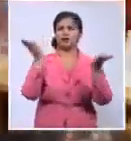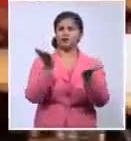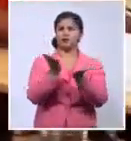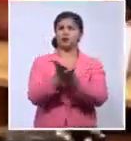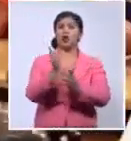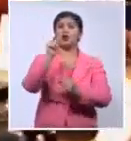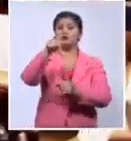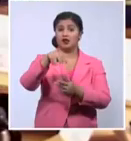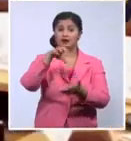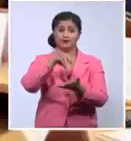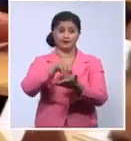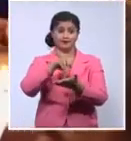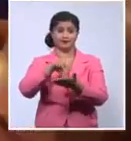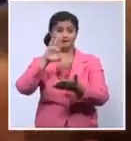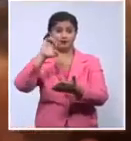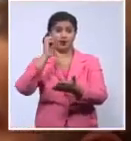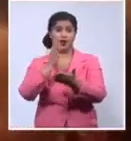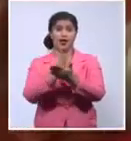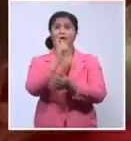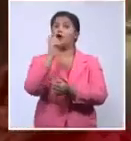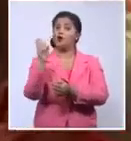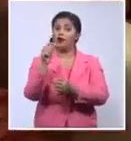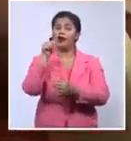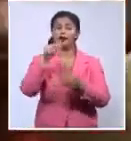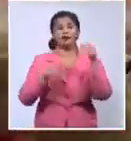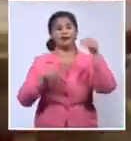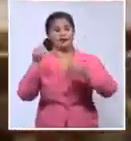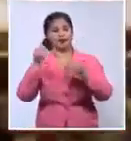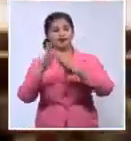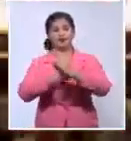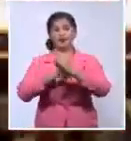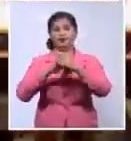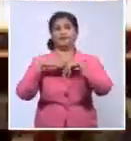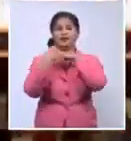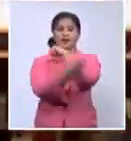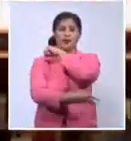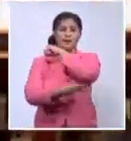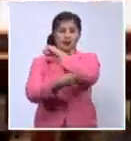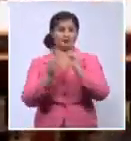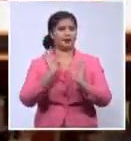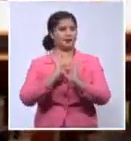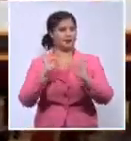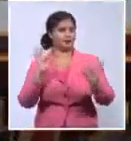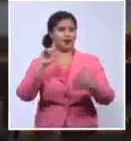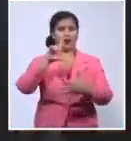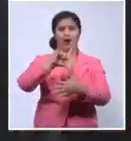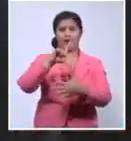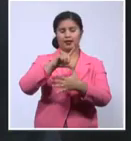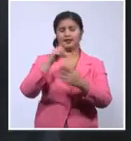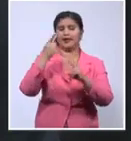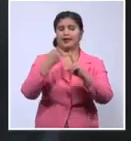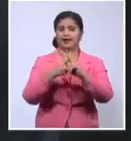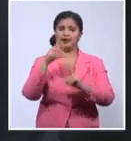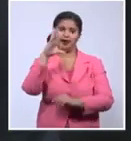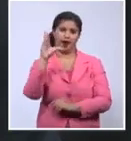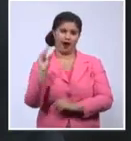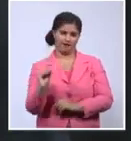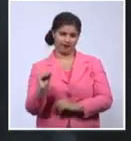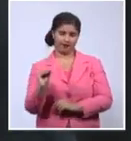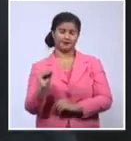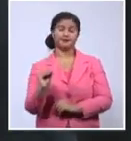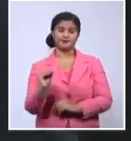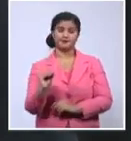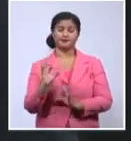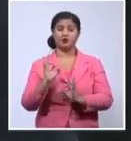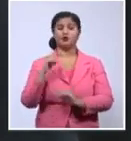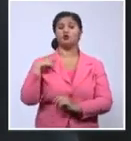de revolucionarios de varios países, especialmente de América Latina y África. Contamos con una vasta experiencia